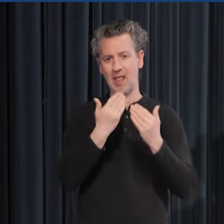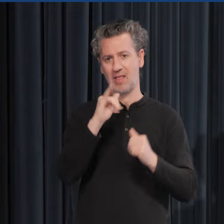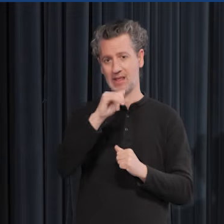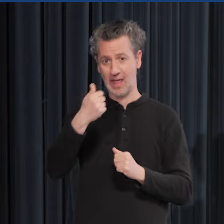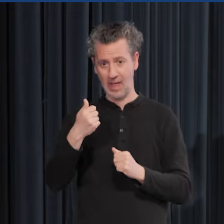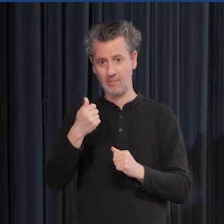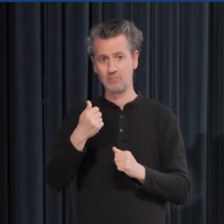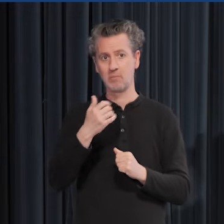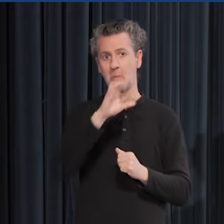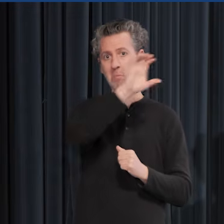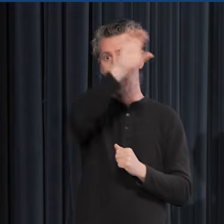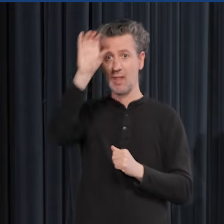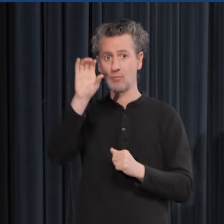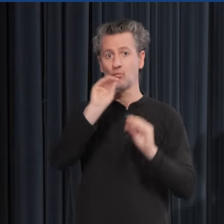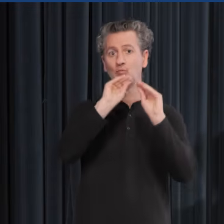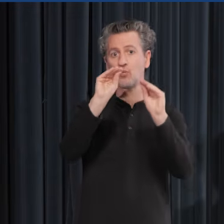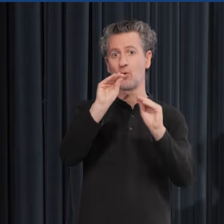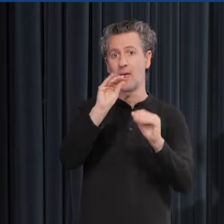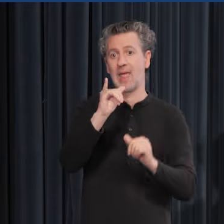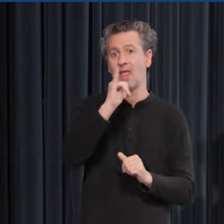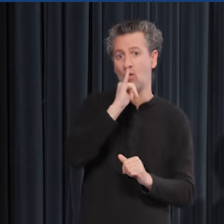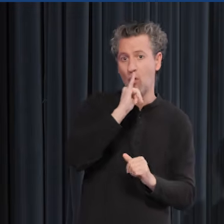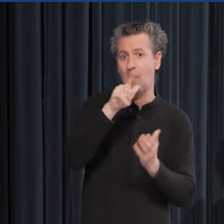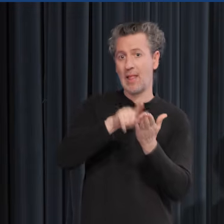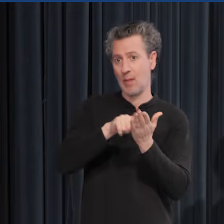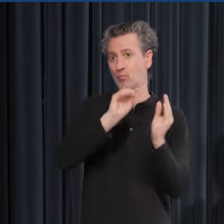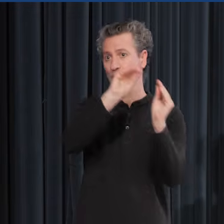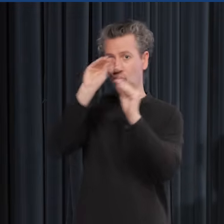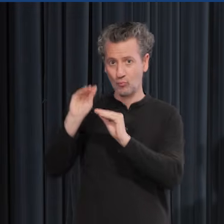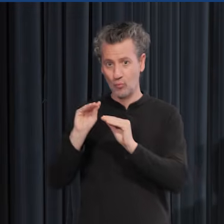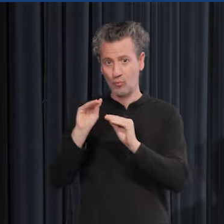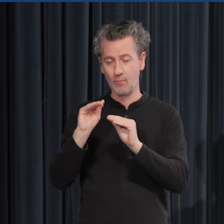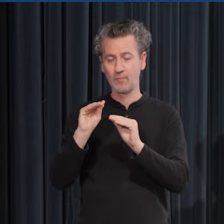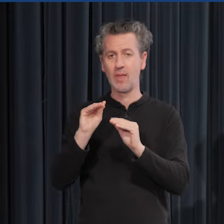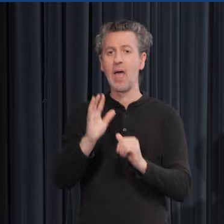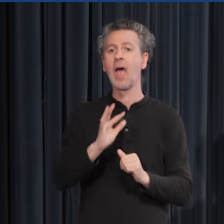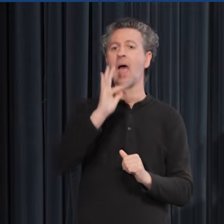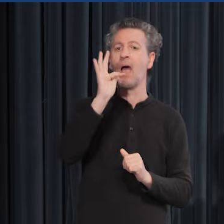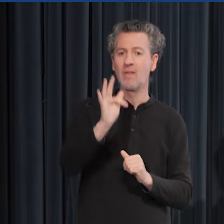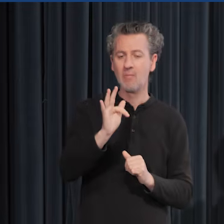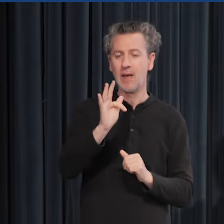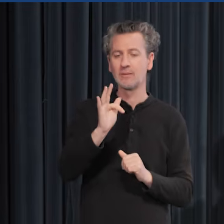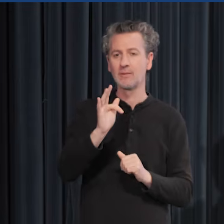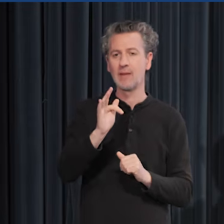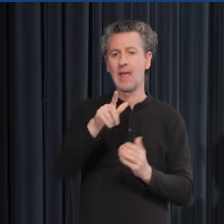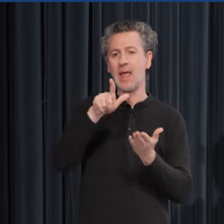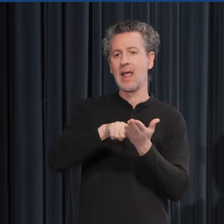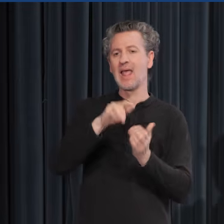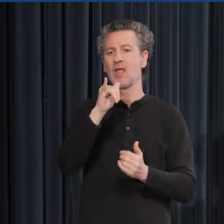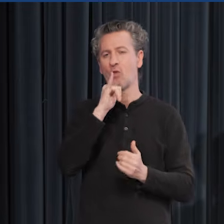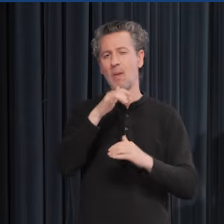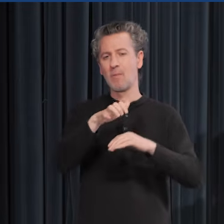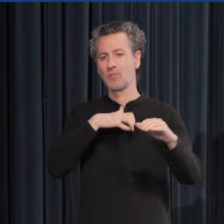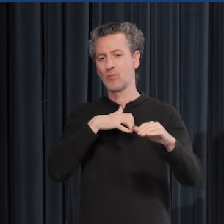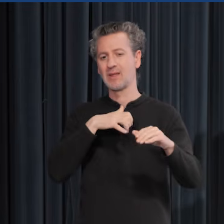a los países, a la lengua de los países de los que estamos participando, sino también a la lengua mayoritaria de las personas